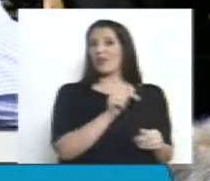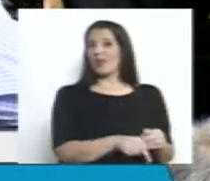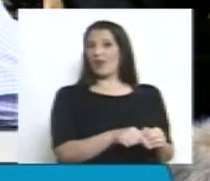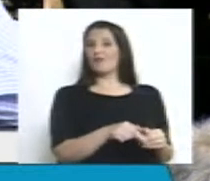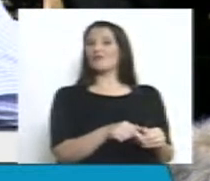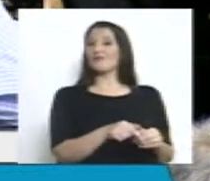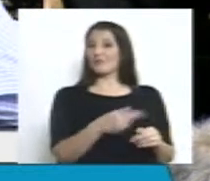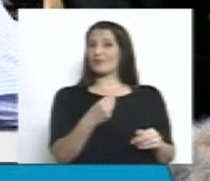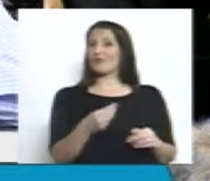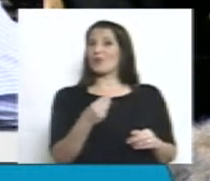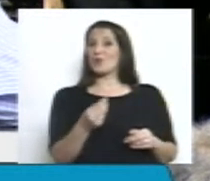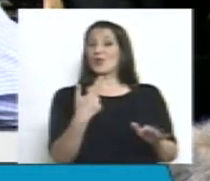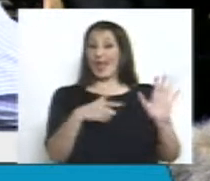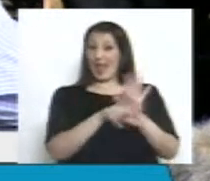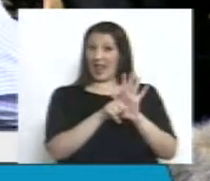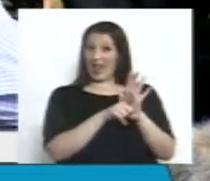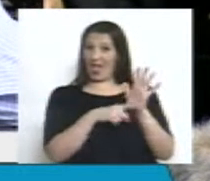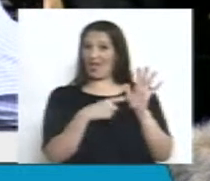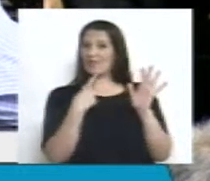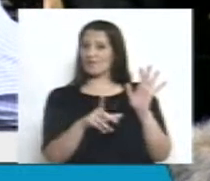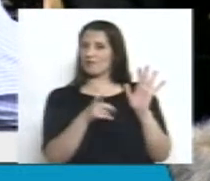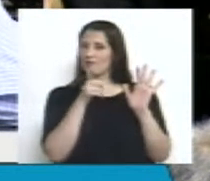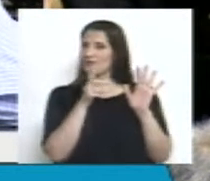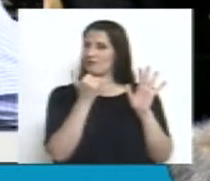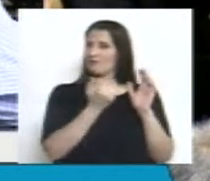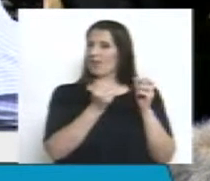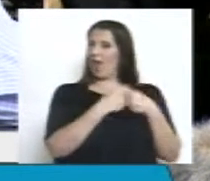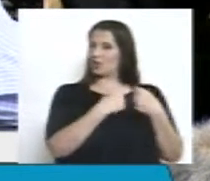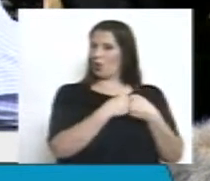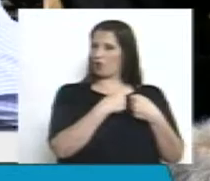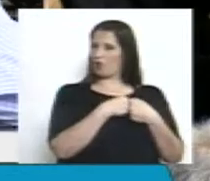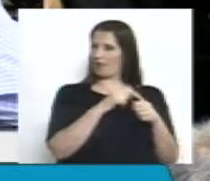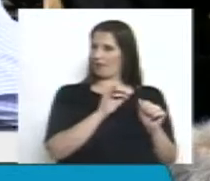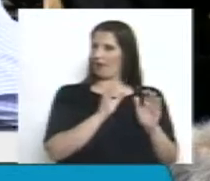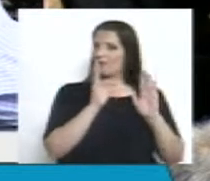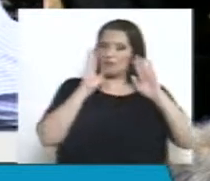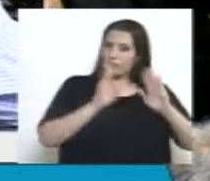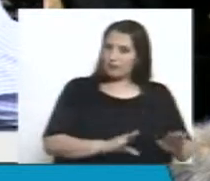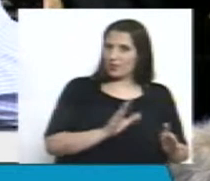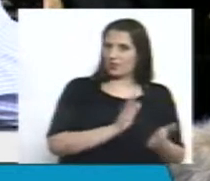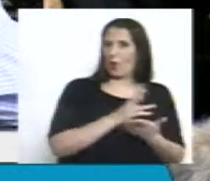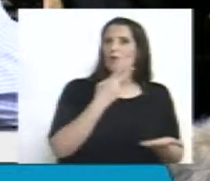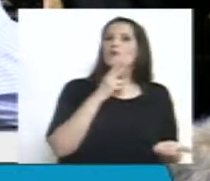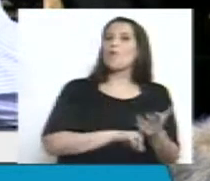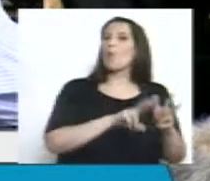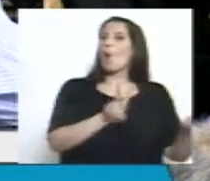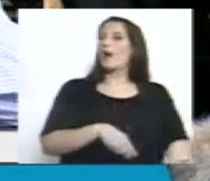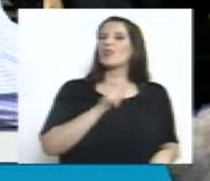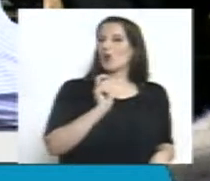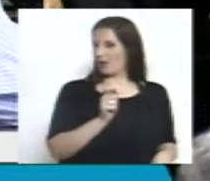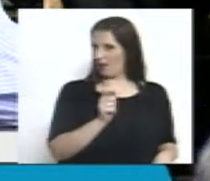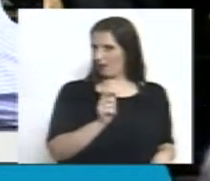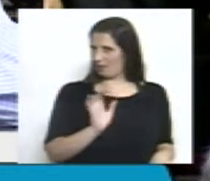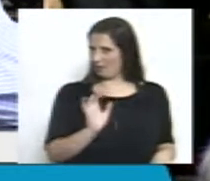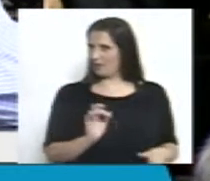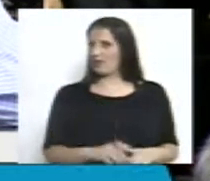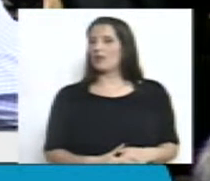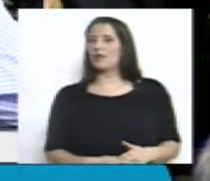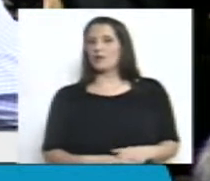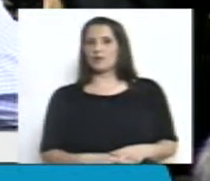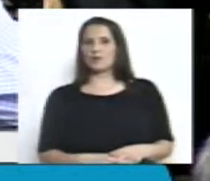porque atrás de esta ley se esconde una discriminación de la estructura tributaria que las provincias tienen.